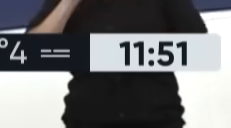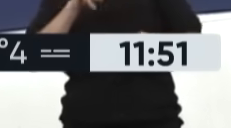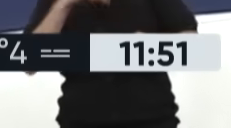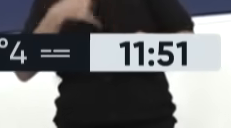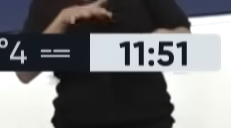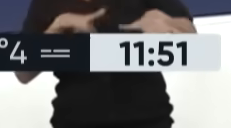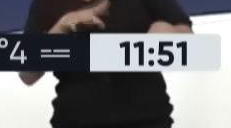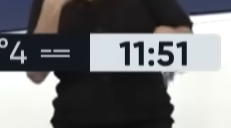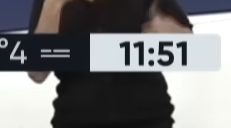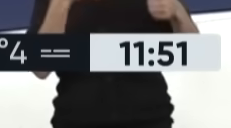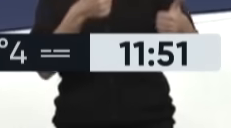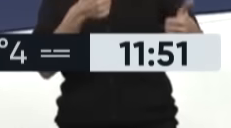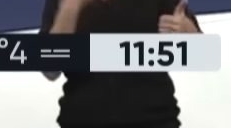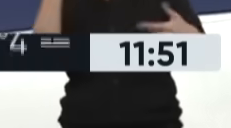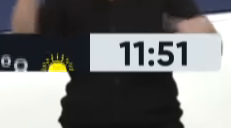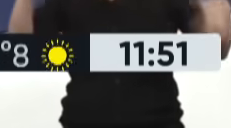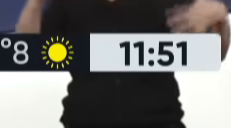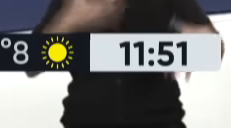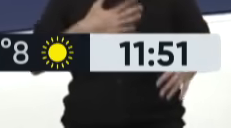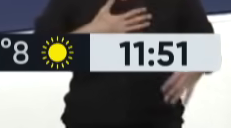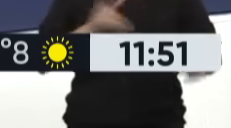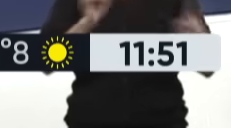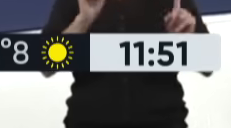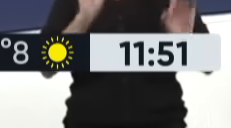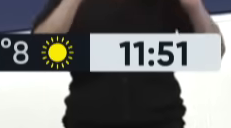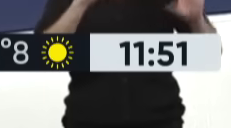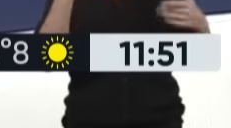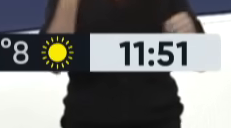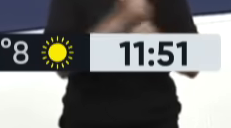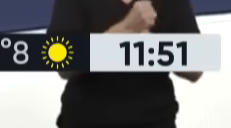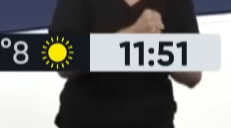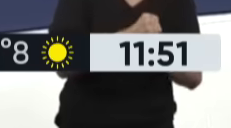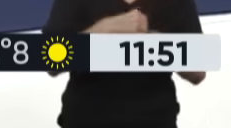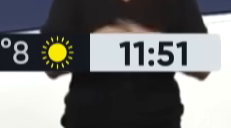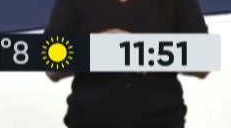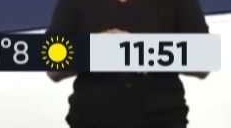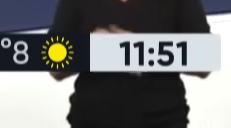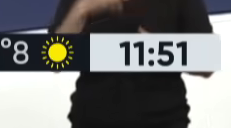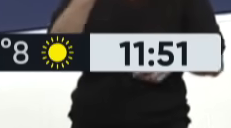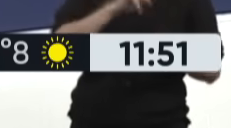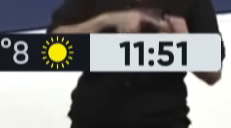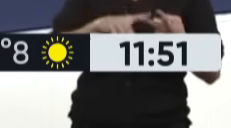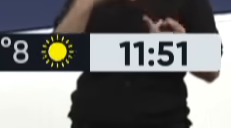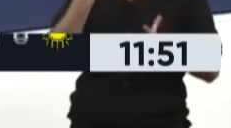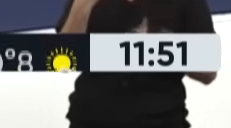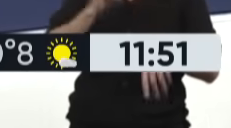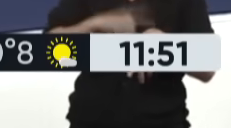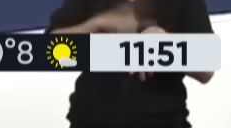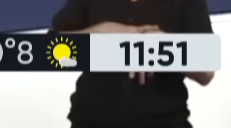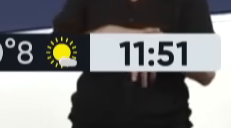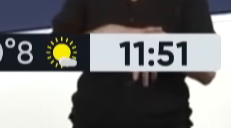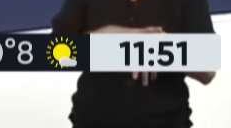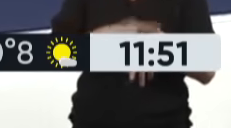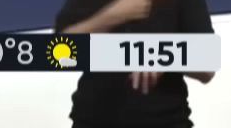del GAFI. Le consulto, del momento que se presentó hasta ahora, ¿qué repercusión ha tenido el gobierno respecto a cómo